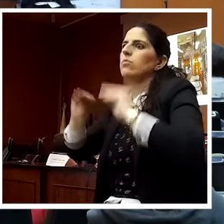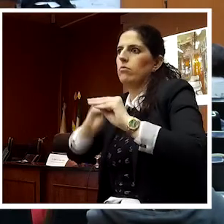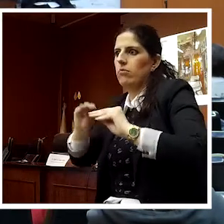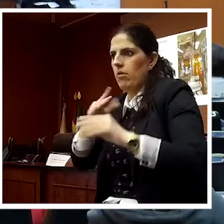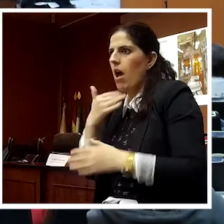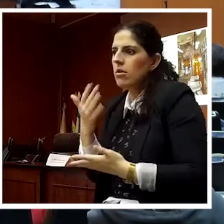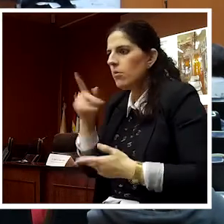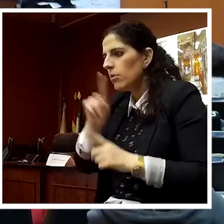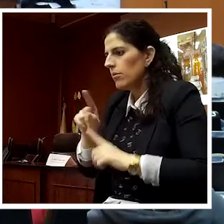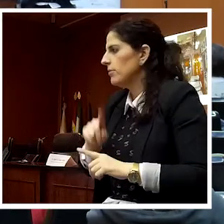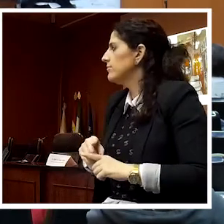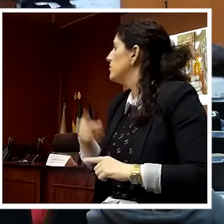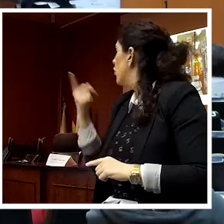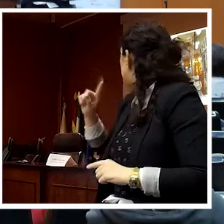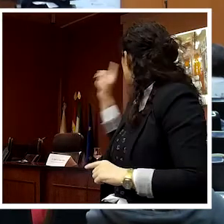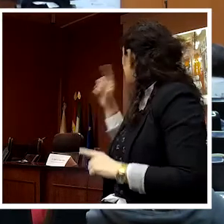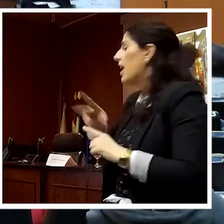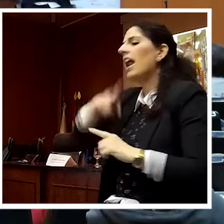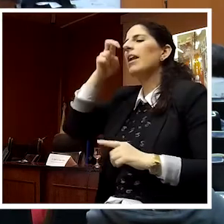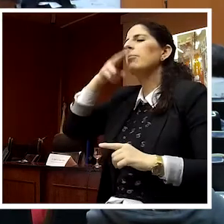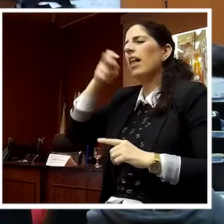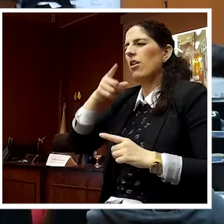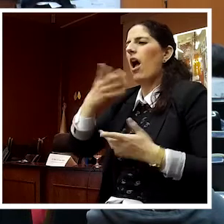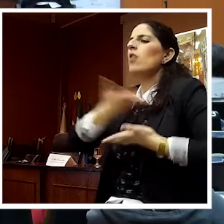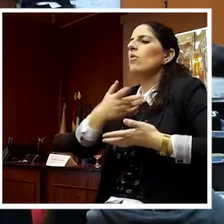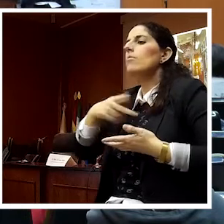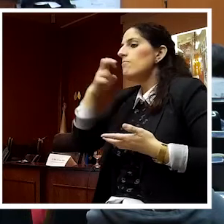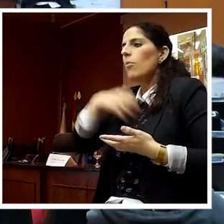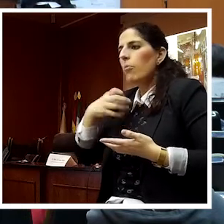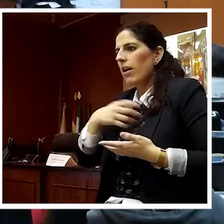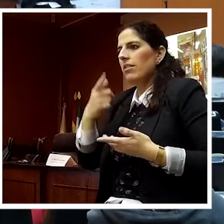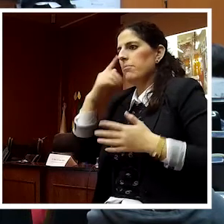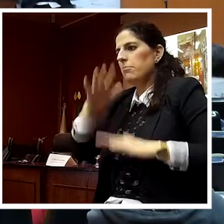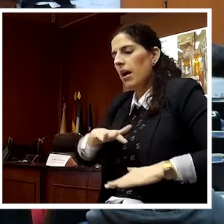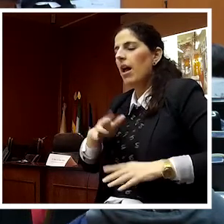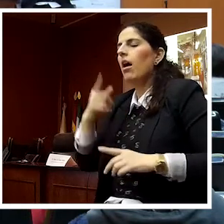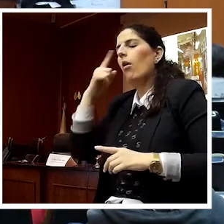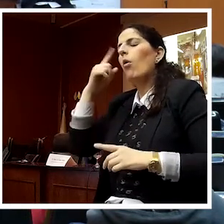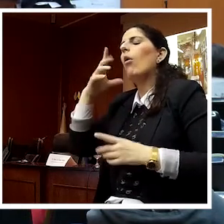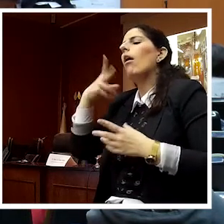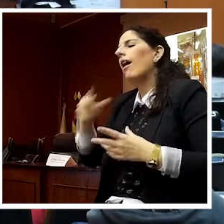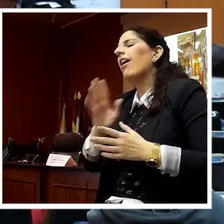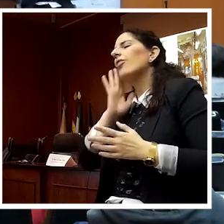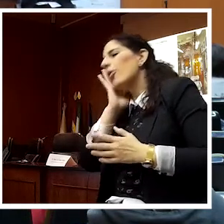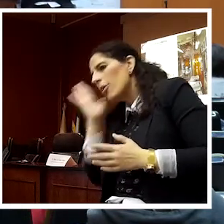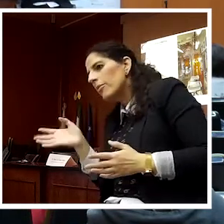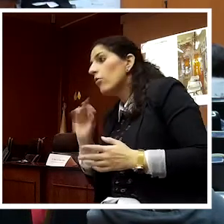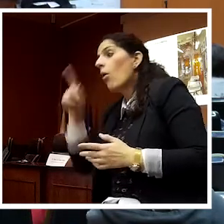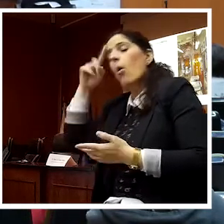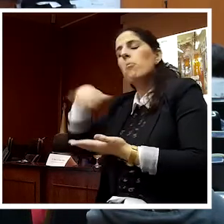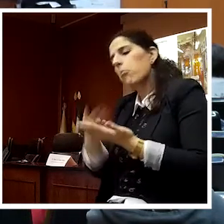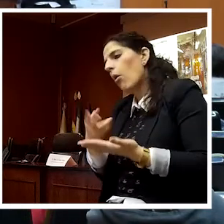solucionar. Y esto es un respirador portátil. En caso de que personas pierdan la conciencia de forma importante o no